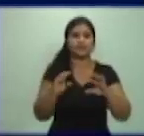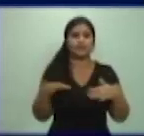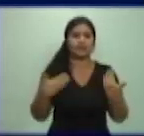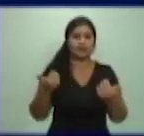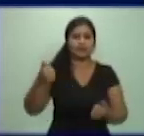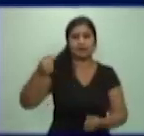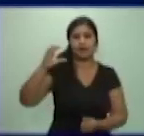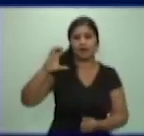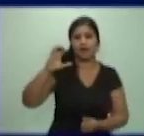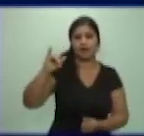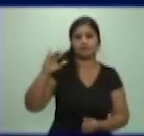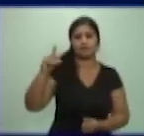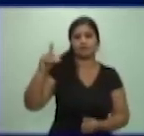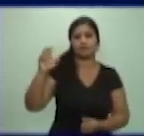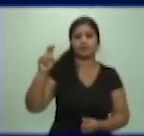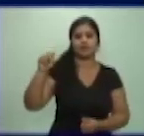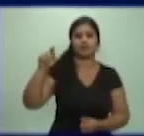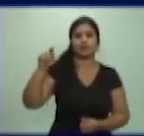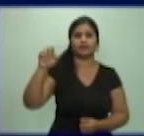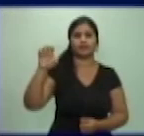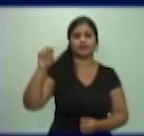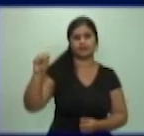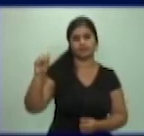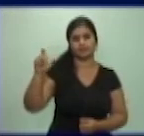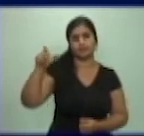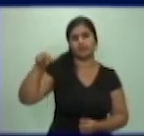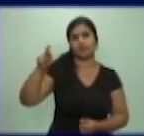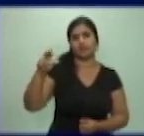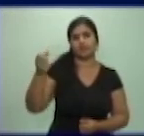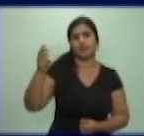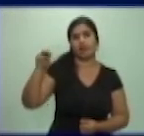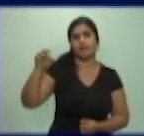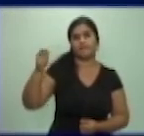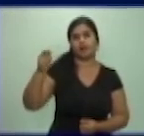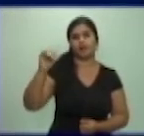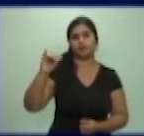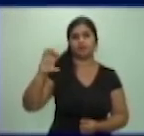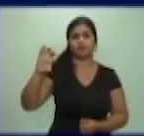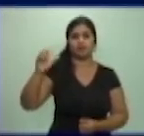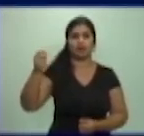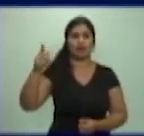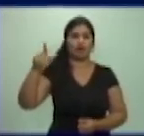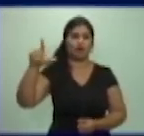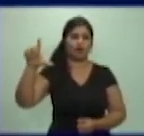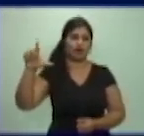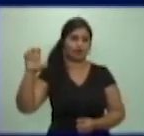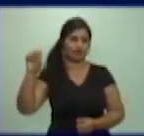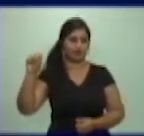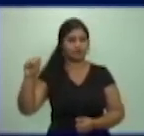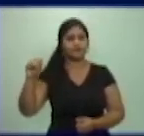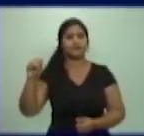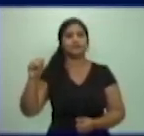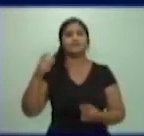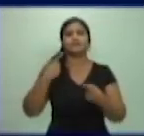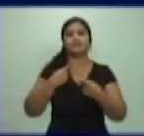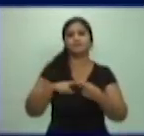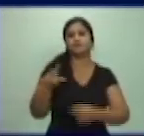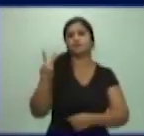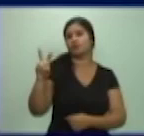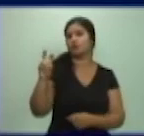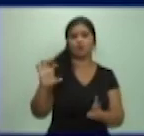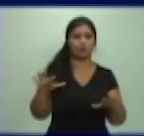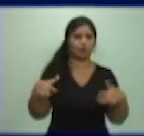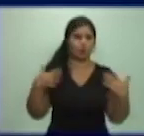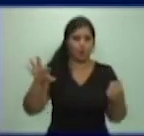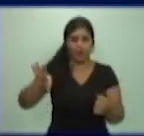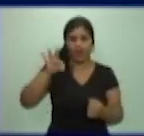y clasifíquela en regular o irregular. ¿Qué forma verbal usted puede extraer del texto? Fíjense que les piden